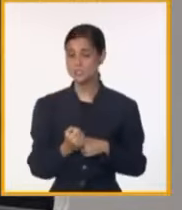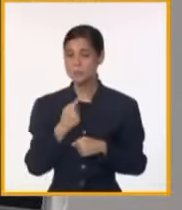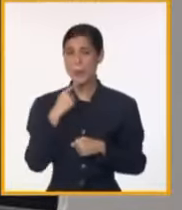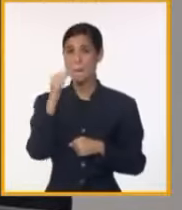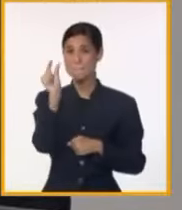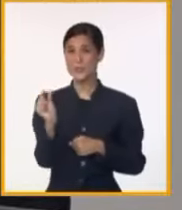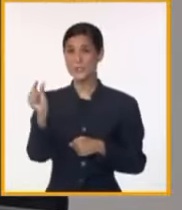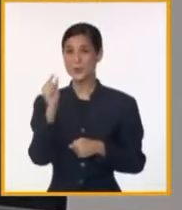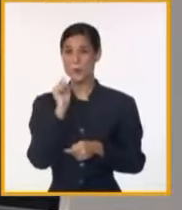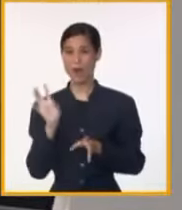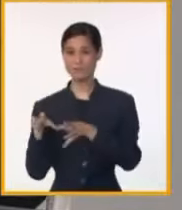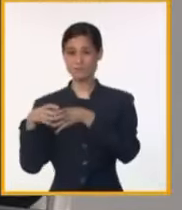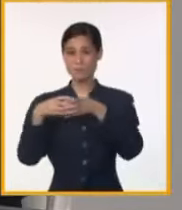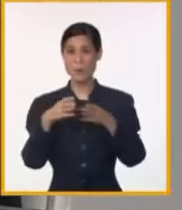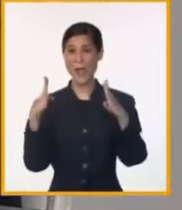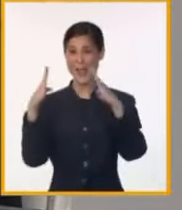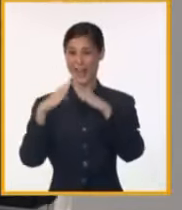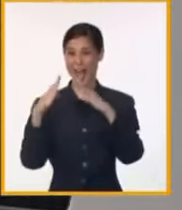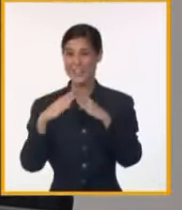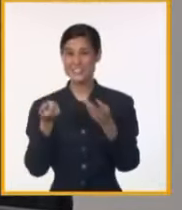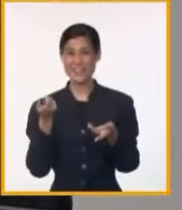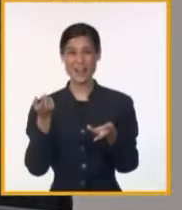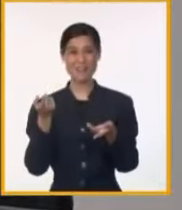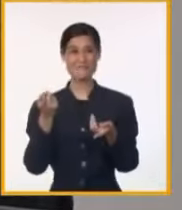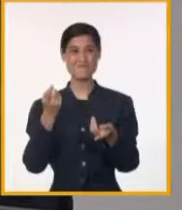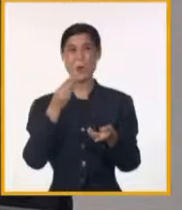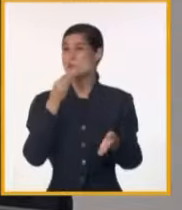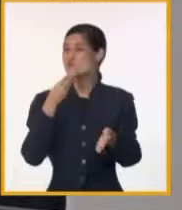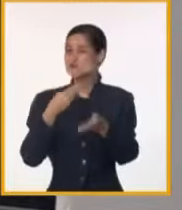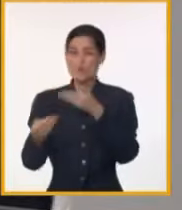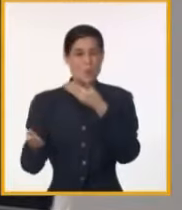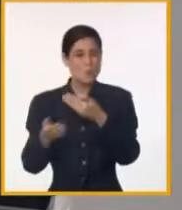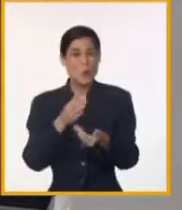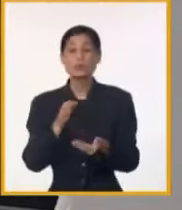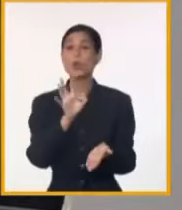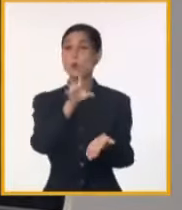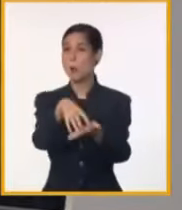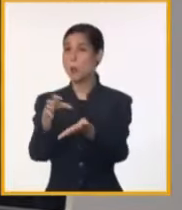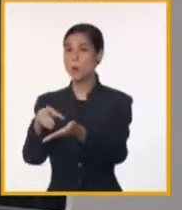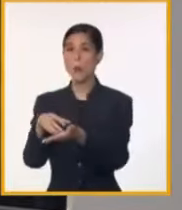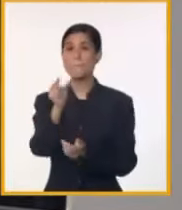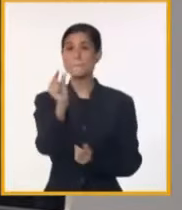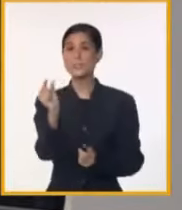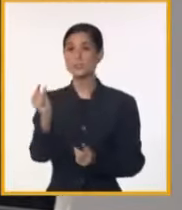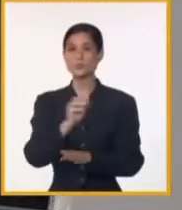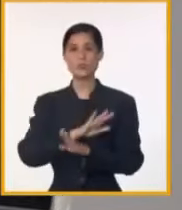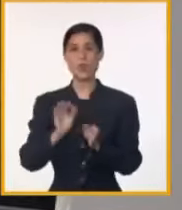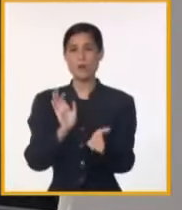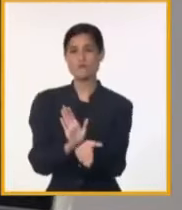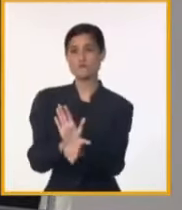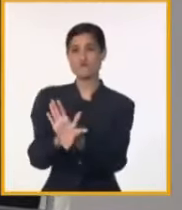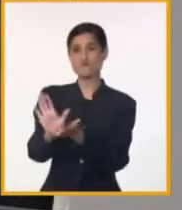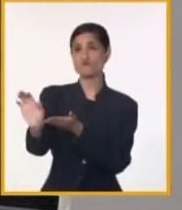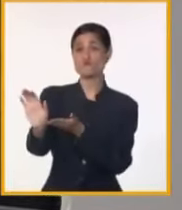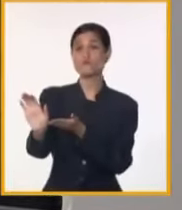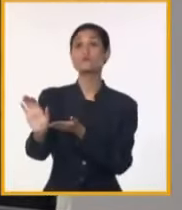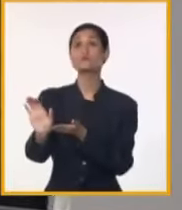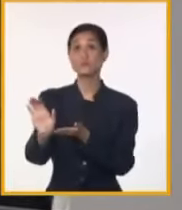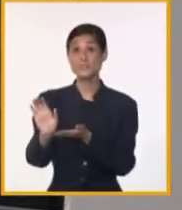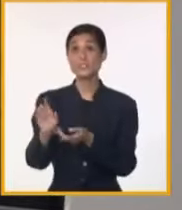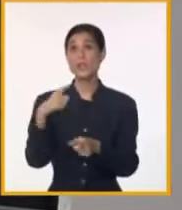los palestinos de sus casas no fue que pacíficamente se proclamó el estado de Israel y al otro día